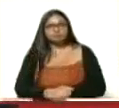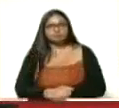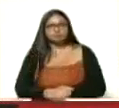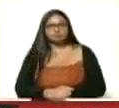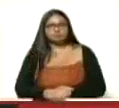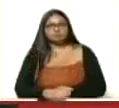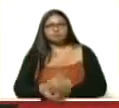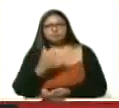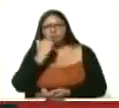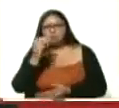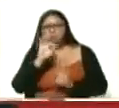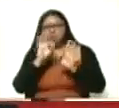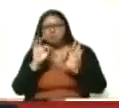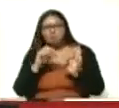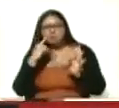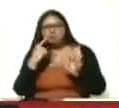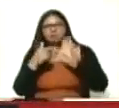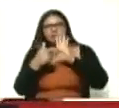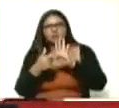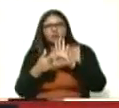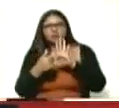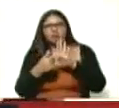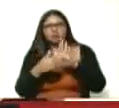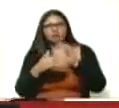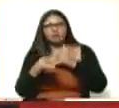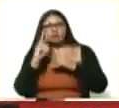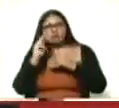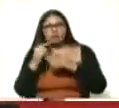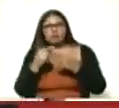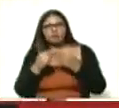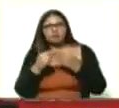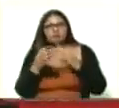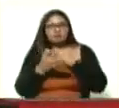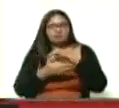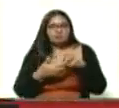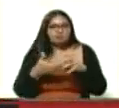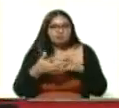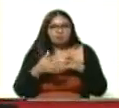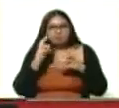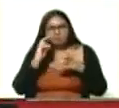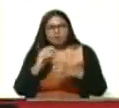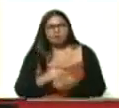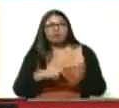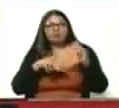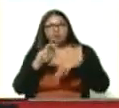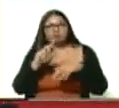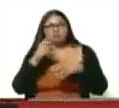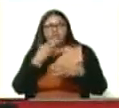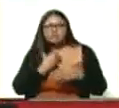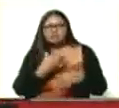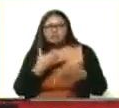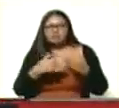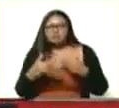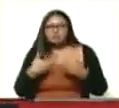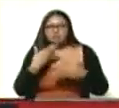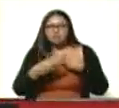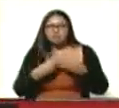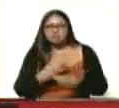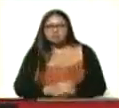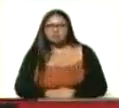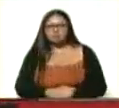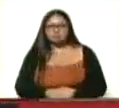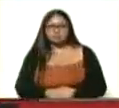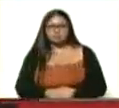manera decente, de salir de este, embrollo. ¿Qué va a ocurrir el 12 de diciembre? De este embrollo jurídico. El día 12 de